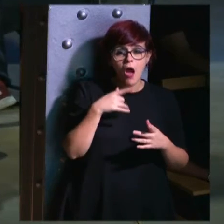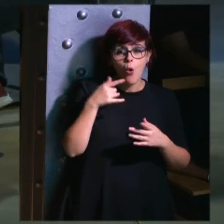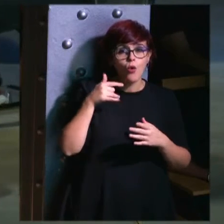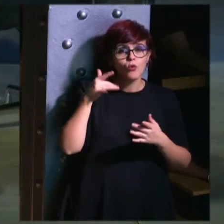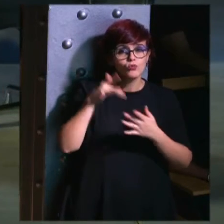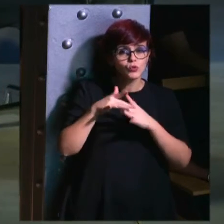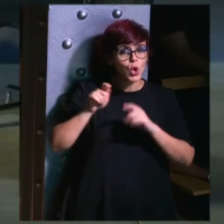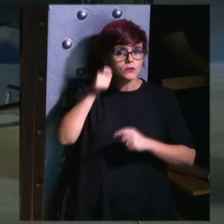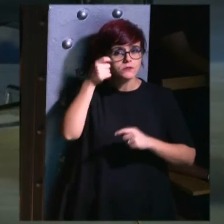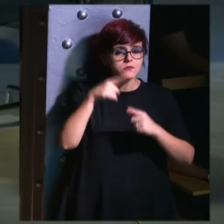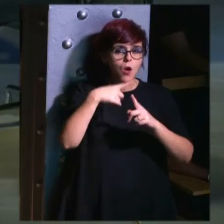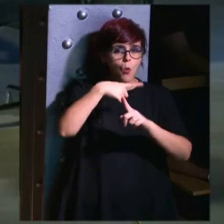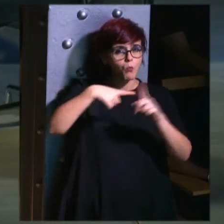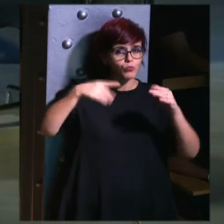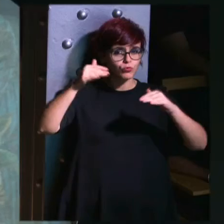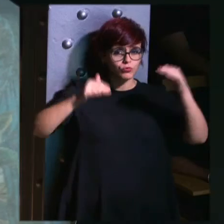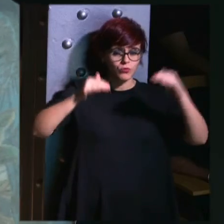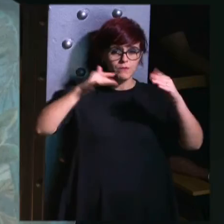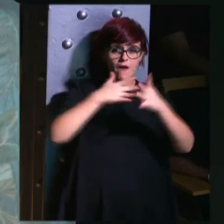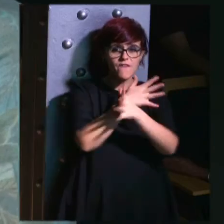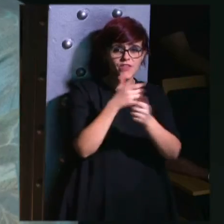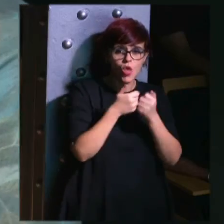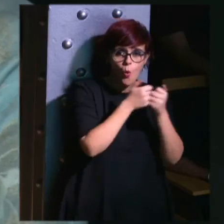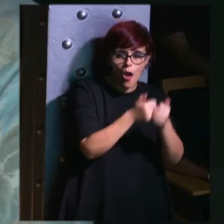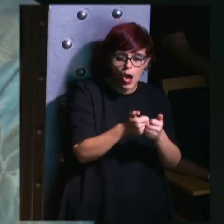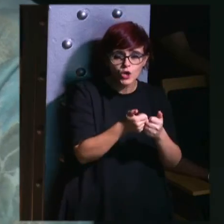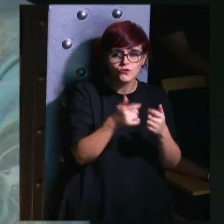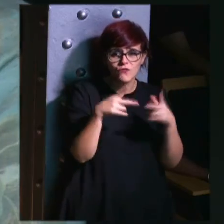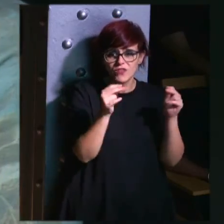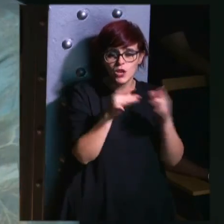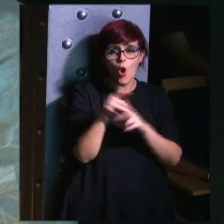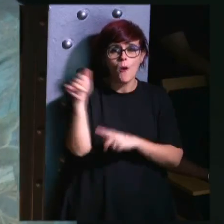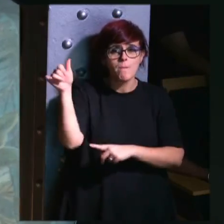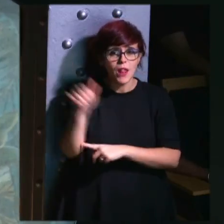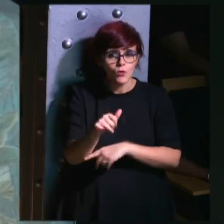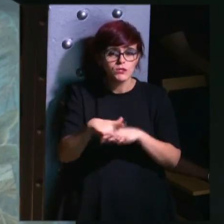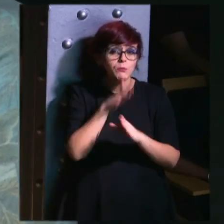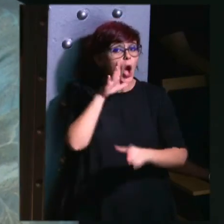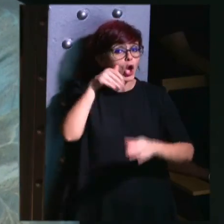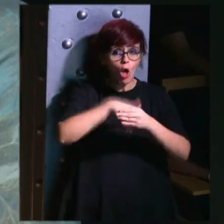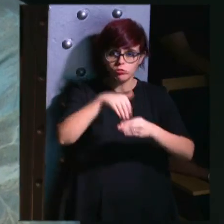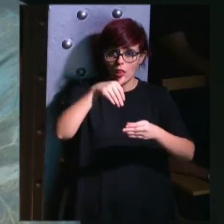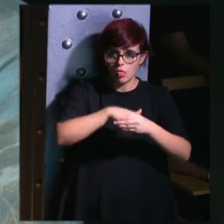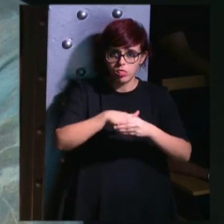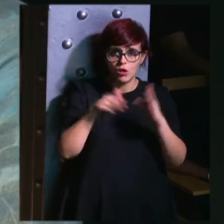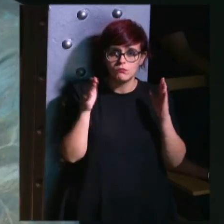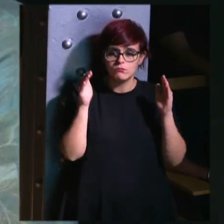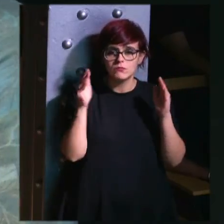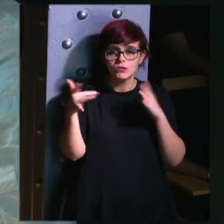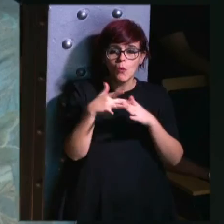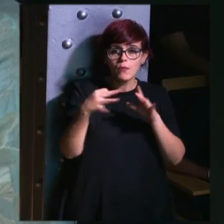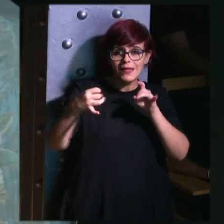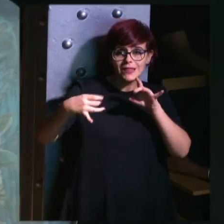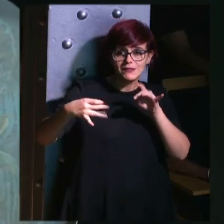inflexión donde por fin vamos a dejar de llamarlos videojuegos, vamos a dejar de llamarlos películas, vamos a llamar contenido, que será más o menos